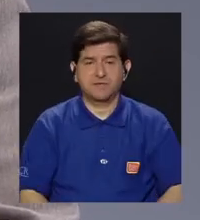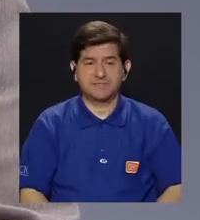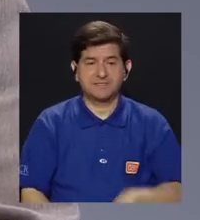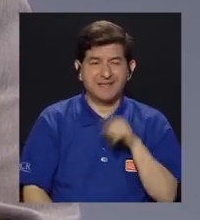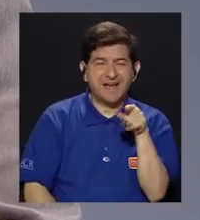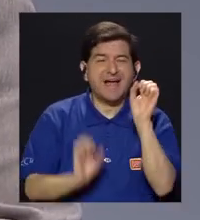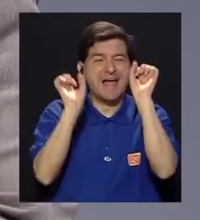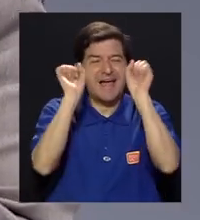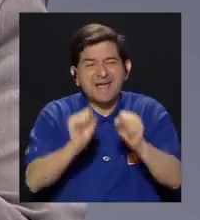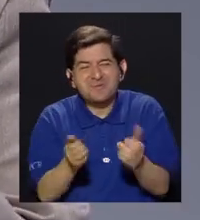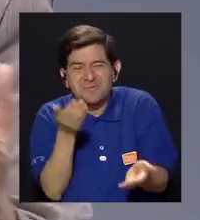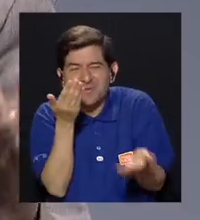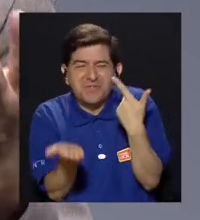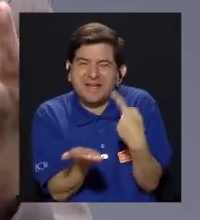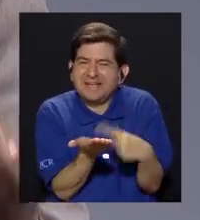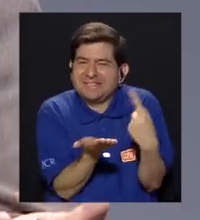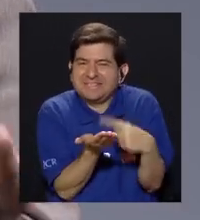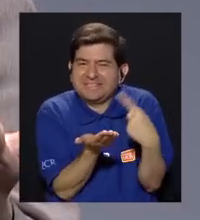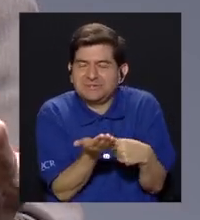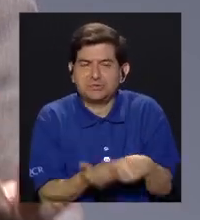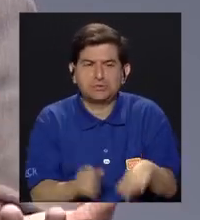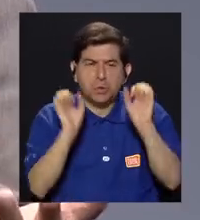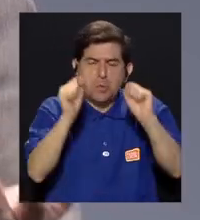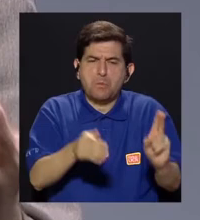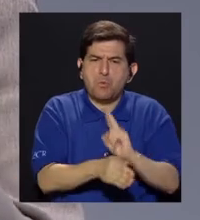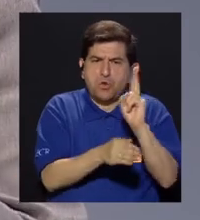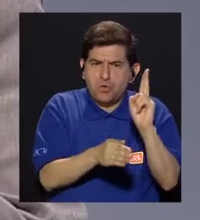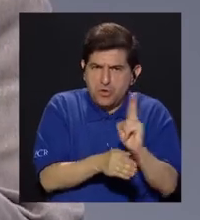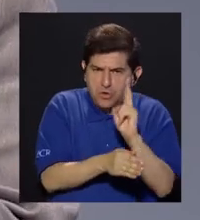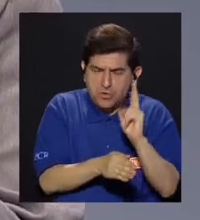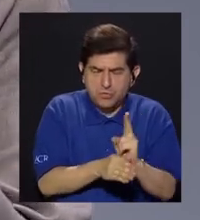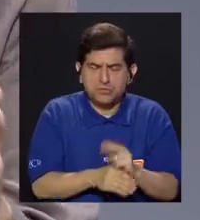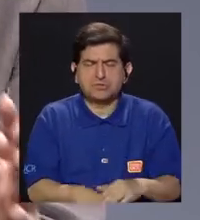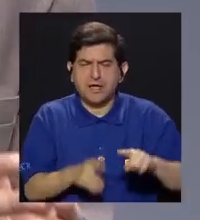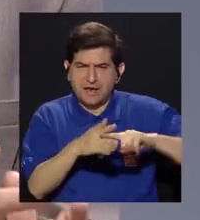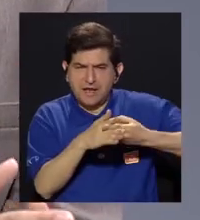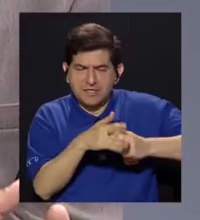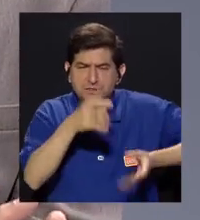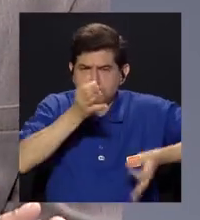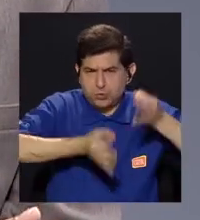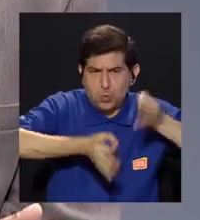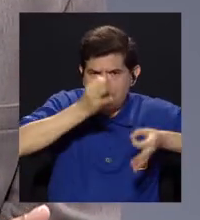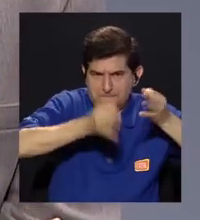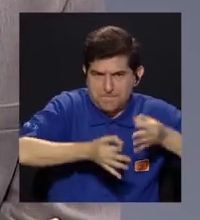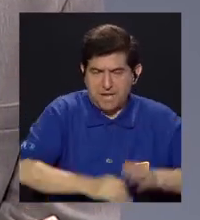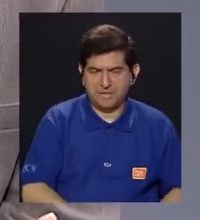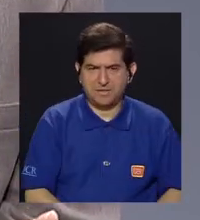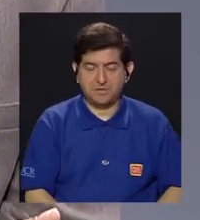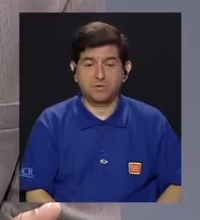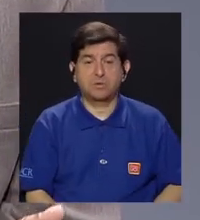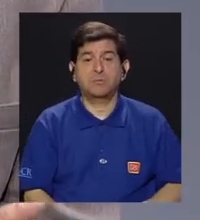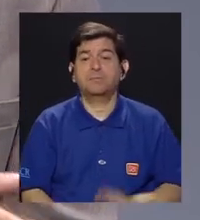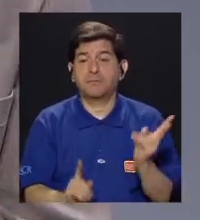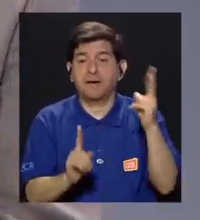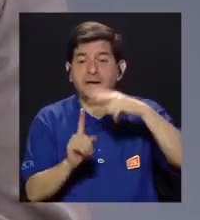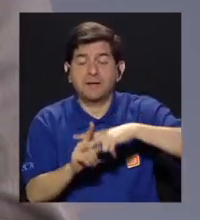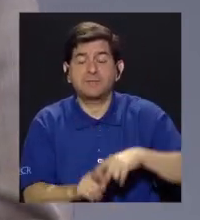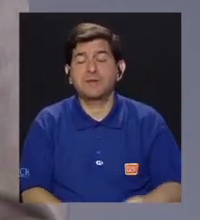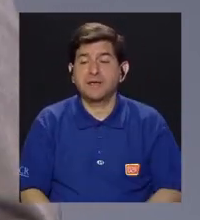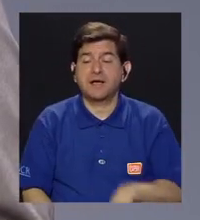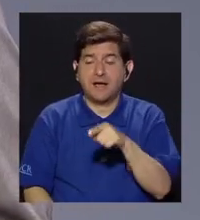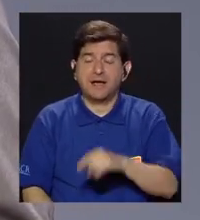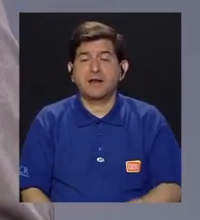comunicación en donde se podría generar el debate donde si se puede utilizar un instrumento jurídico para